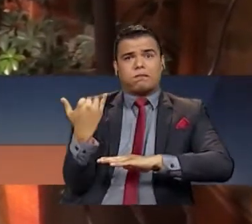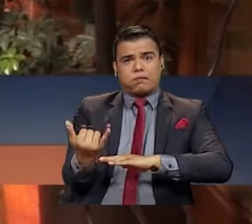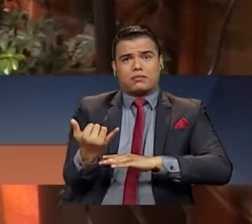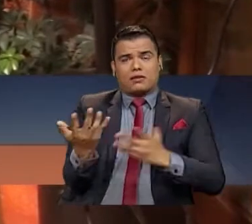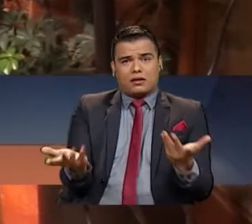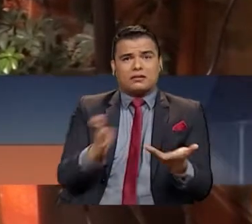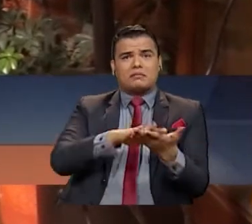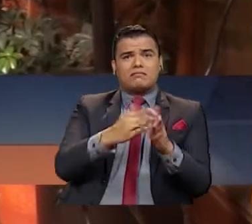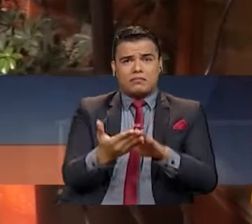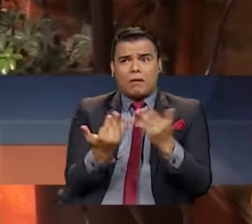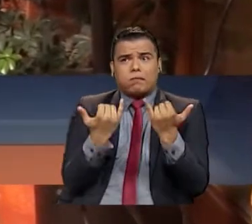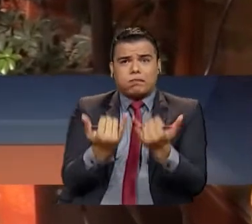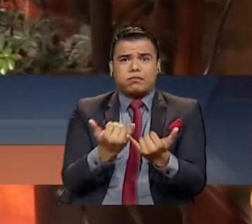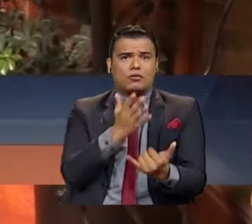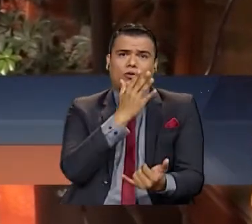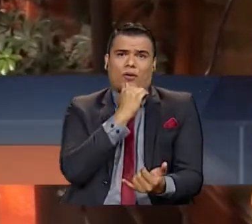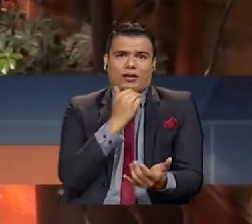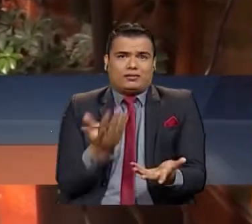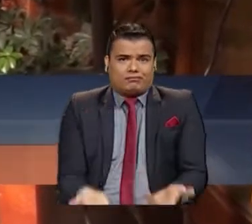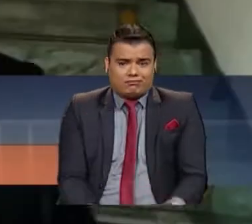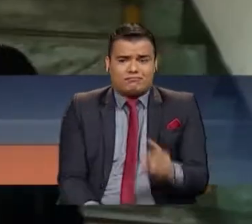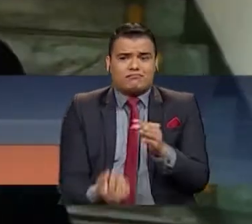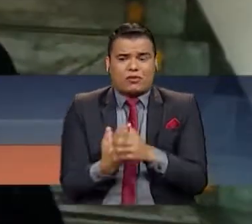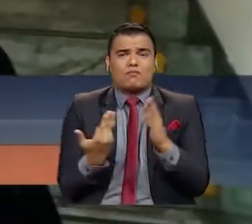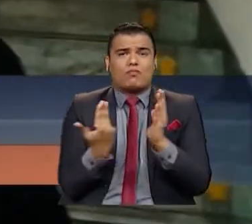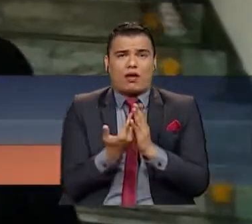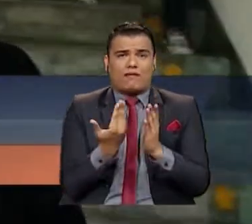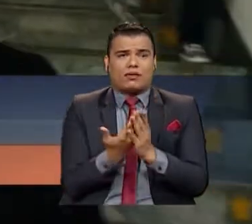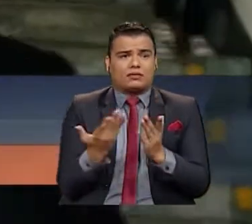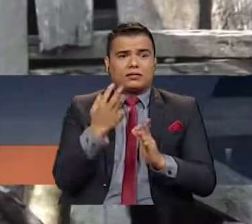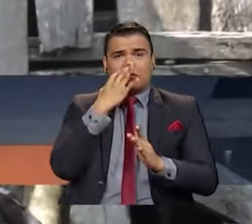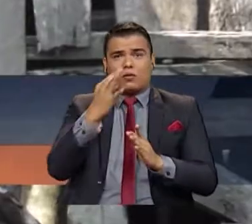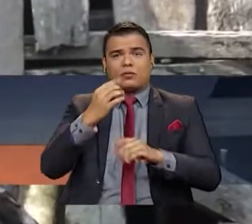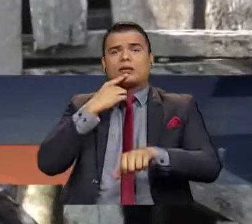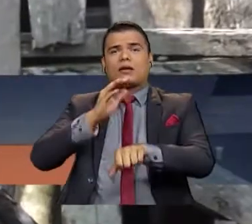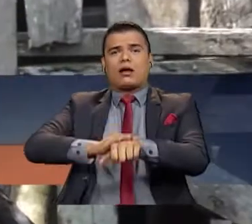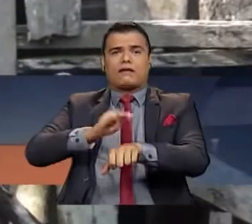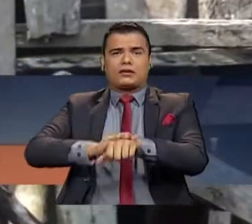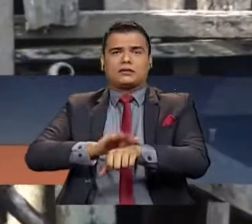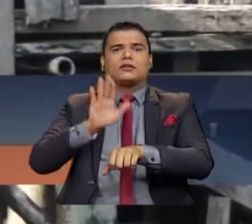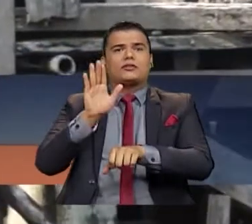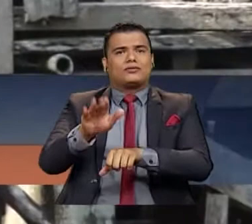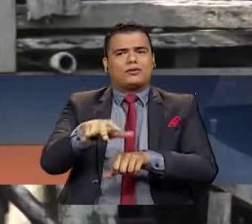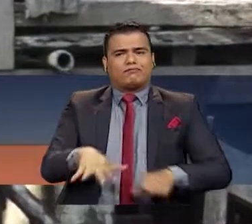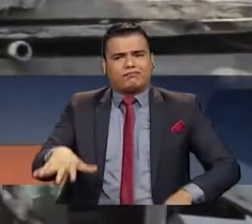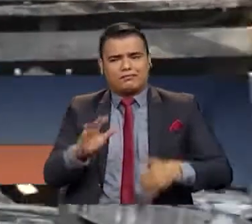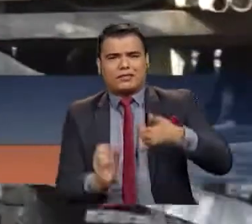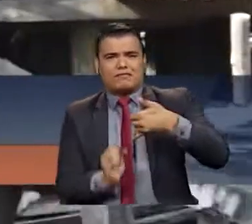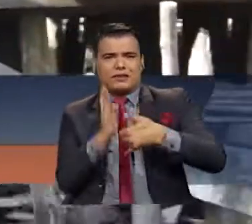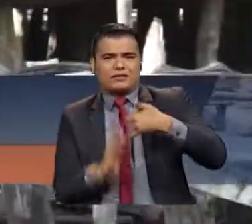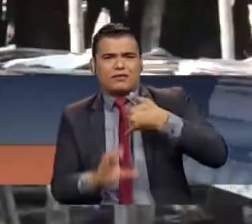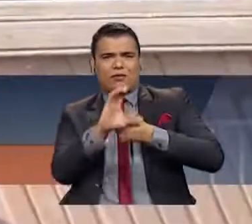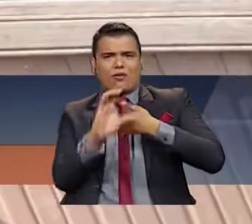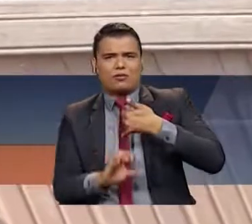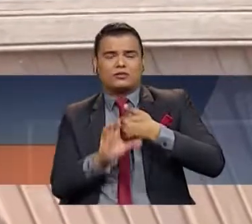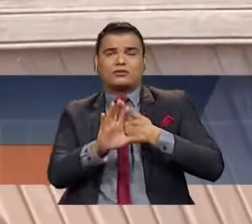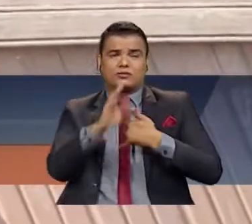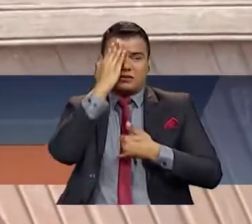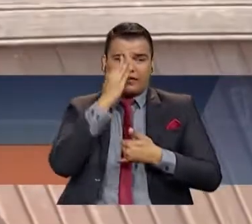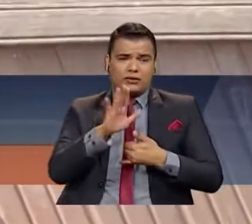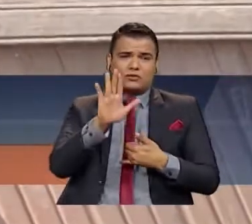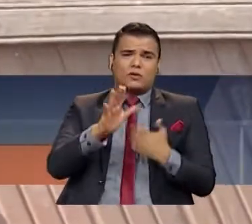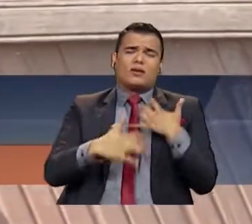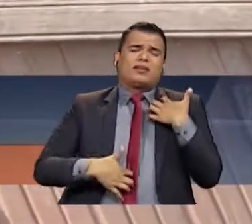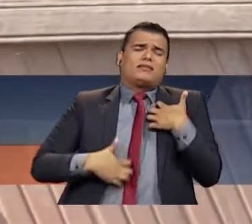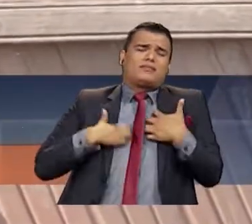paz ausente, es eso lo que se ha comprobado. Ahora, el mandatario seccional aseguró que en esta parte de la costa pacífica nariñense es cierto que hay mucho